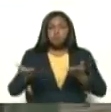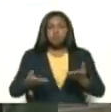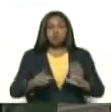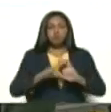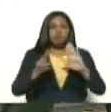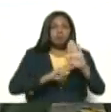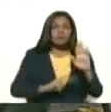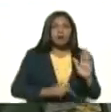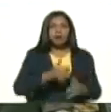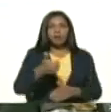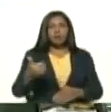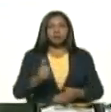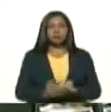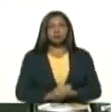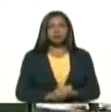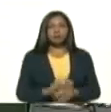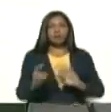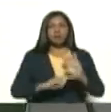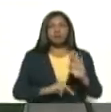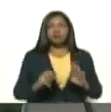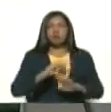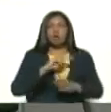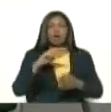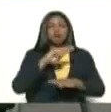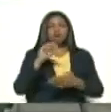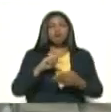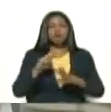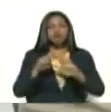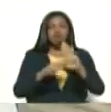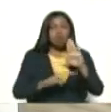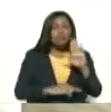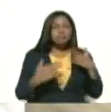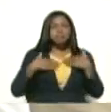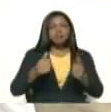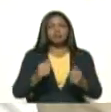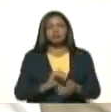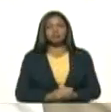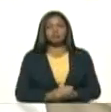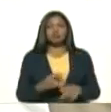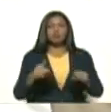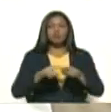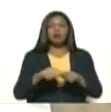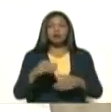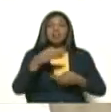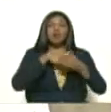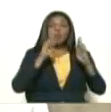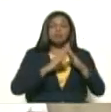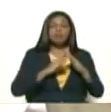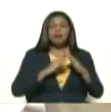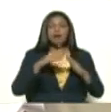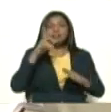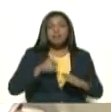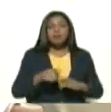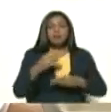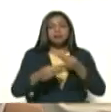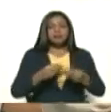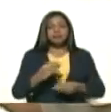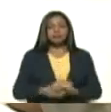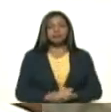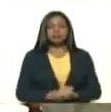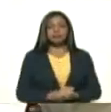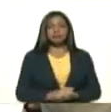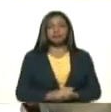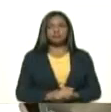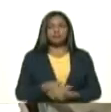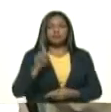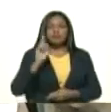Les exige cumplimiento de las normas de salud y la cuarentena, que cumplan la cuarentena, cumplan la